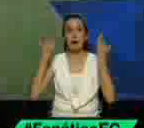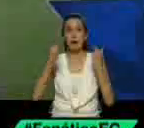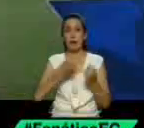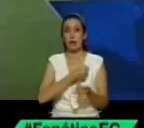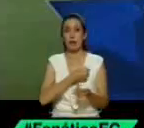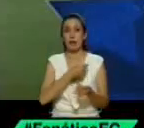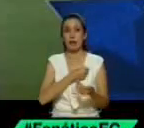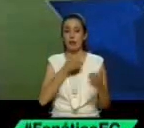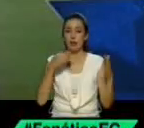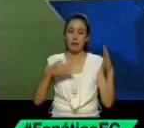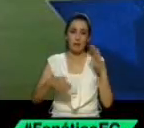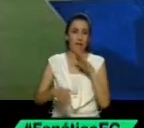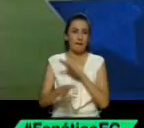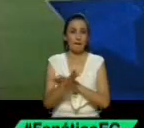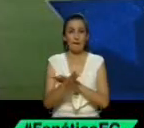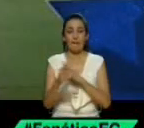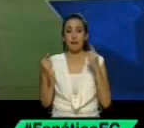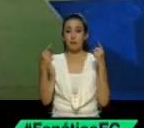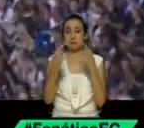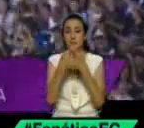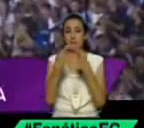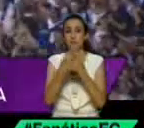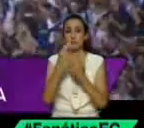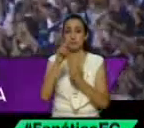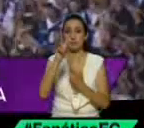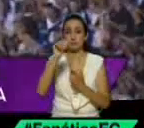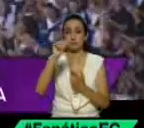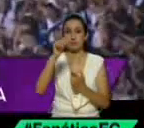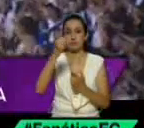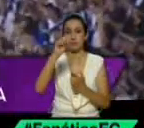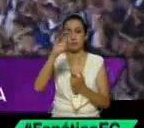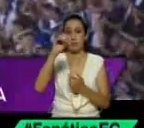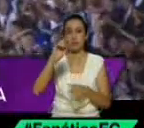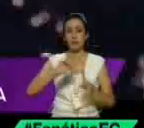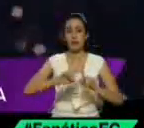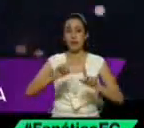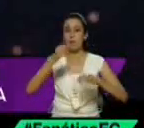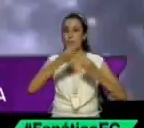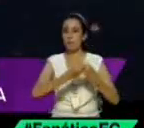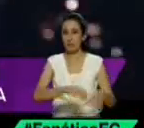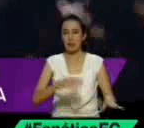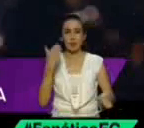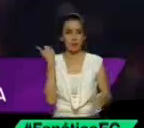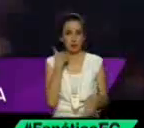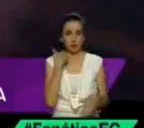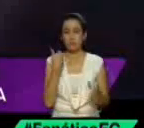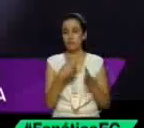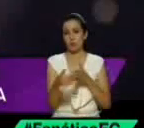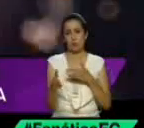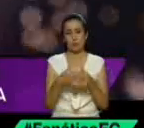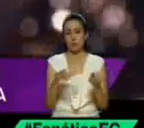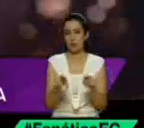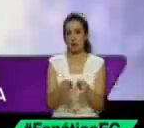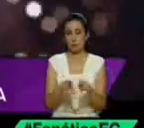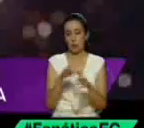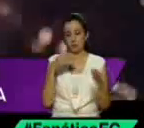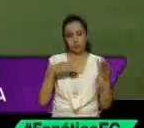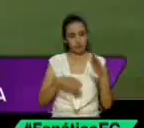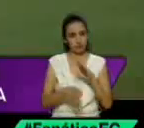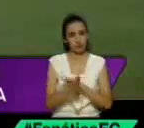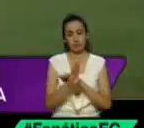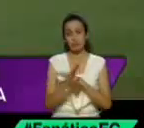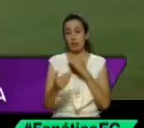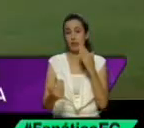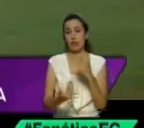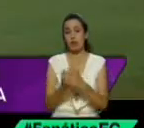de final después de su enfrentamiento ante Vasco da Gama, a pesar de que perdió el partido por 1-0, pero el conjunto de Liga consiguió el resultado gracias